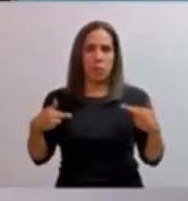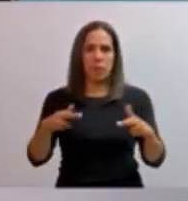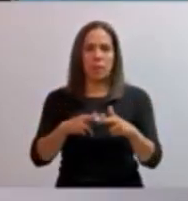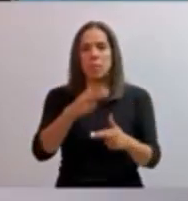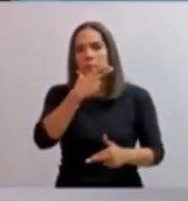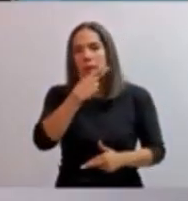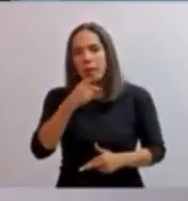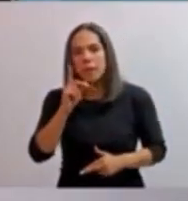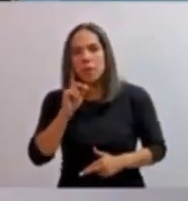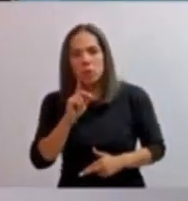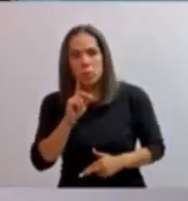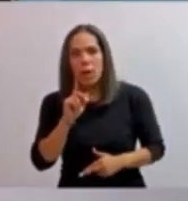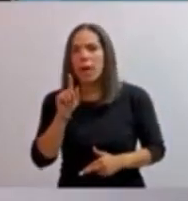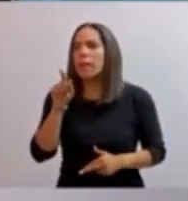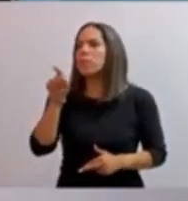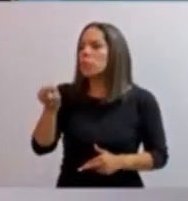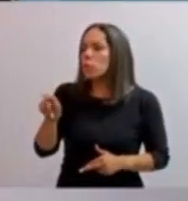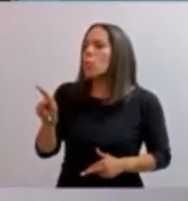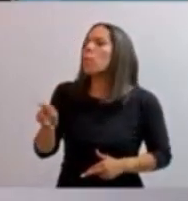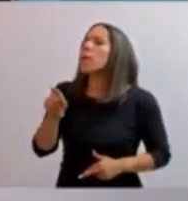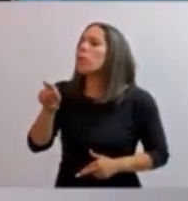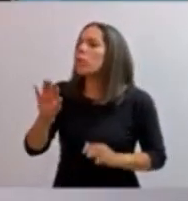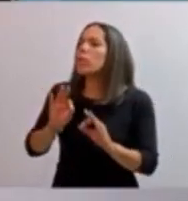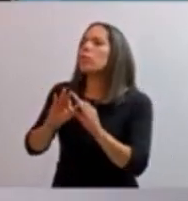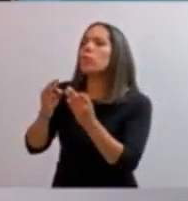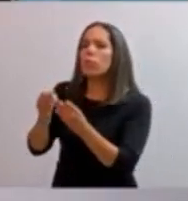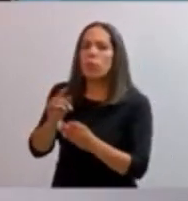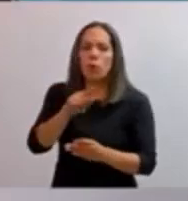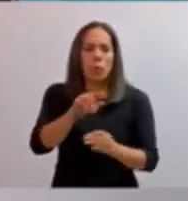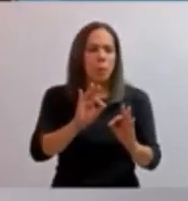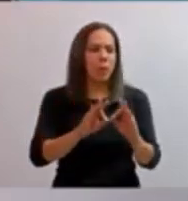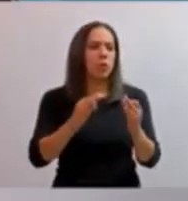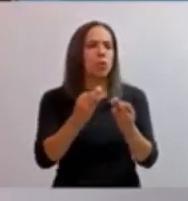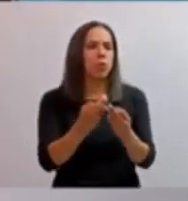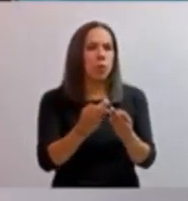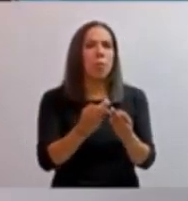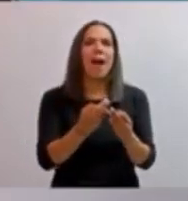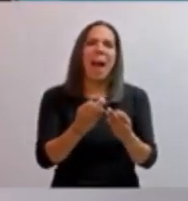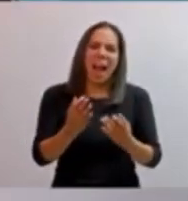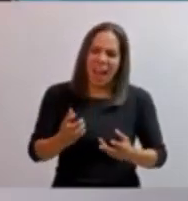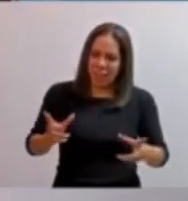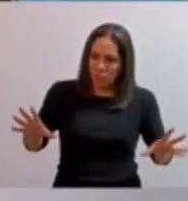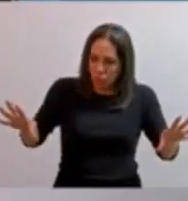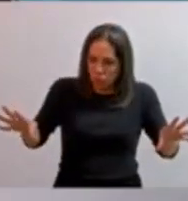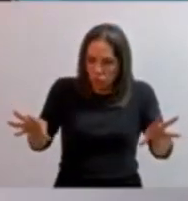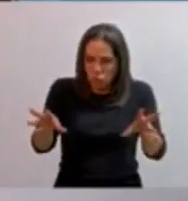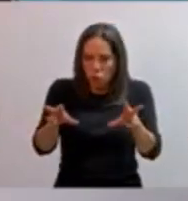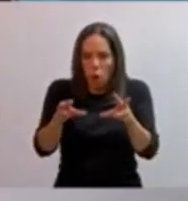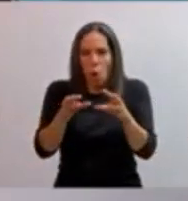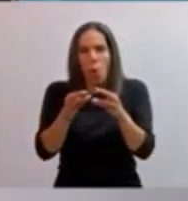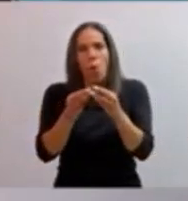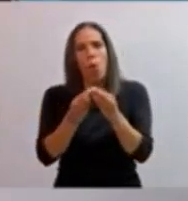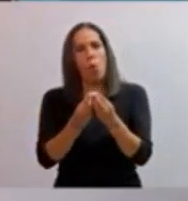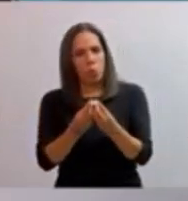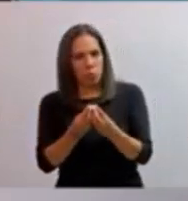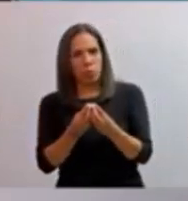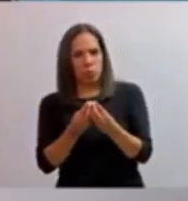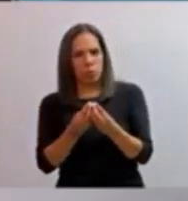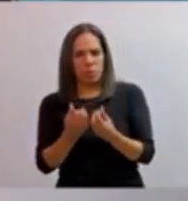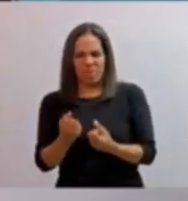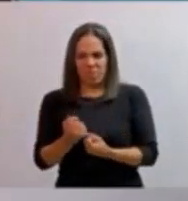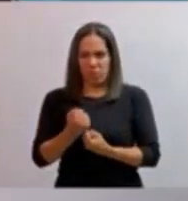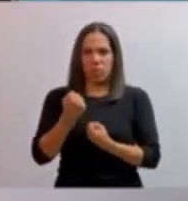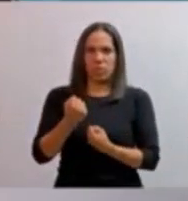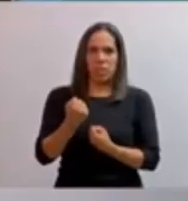están planteando, en que ellos están apropiando, y robustece y permite la reflexión para